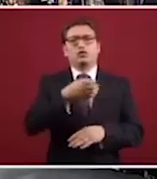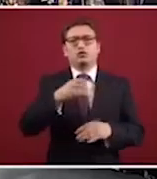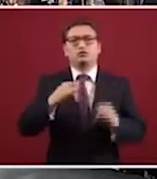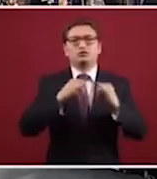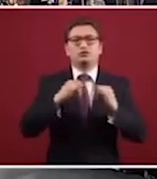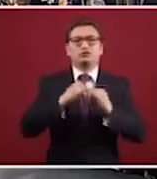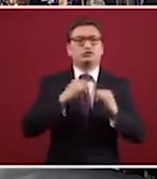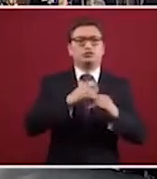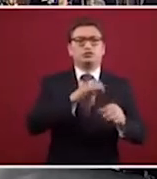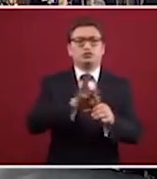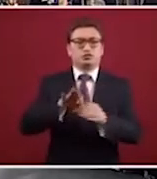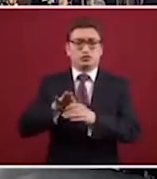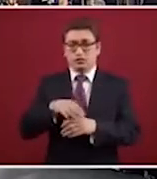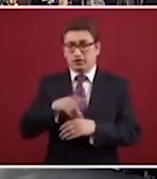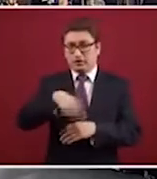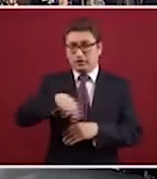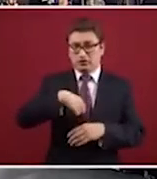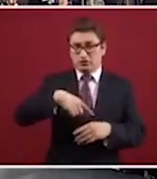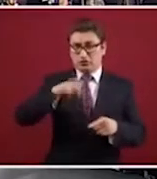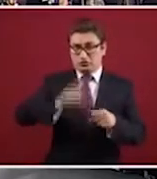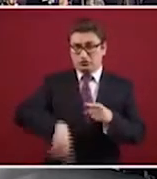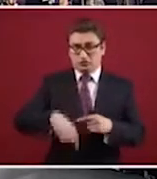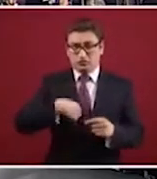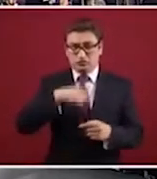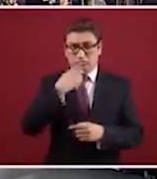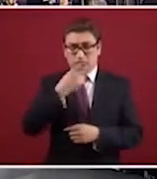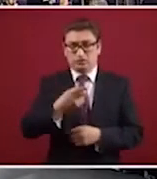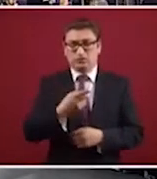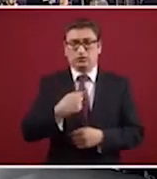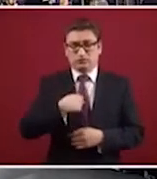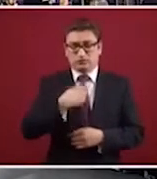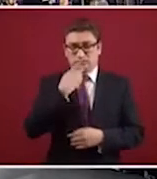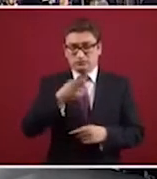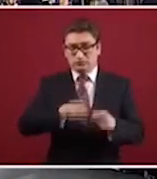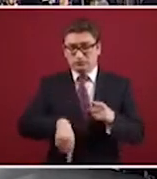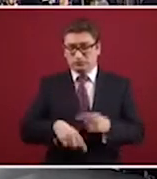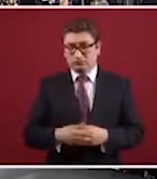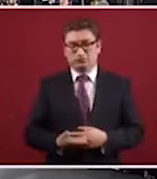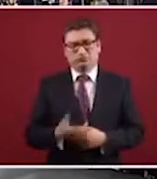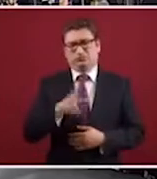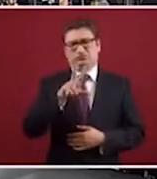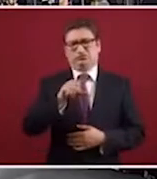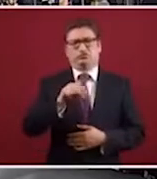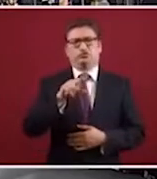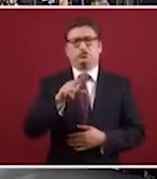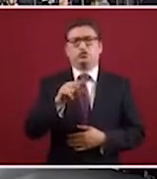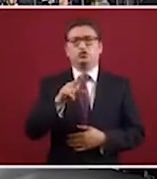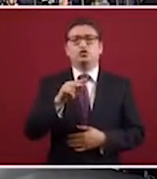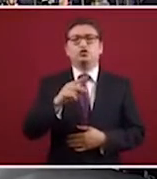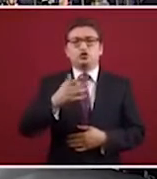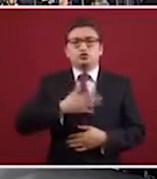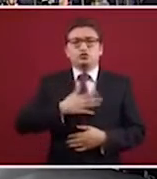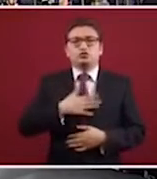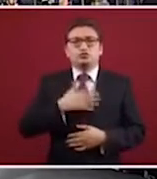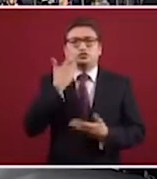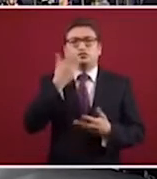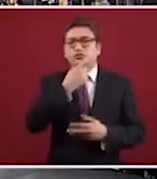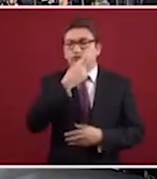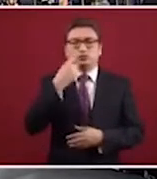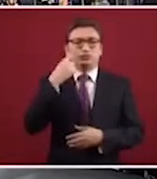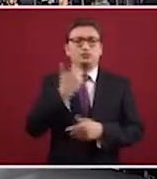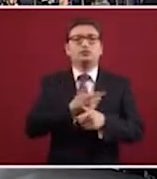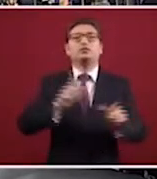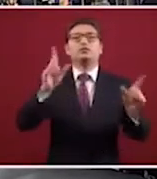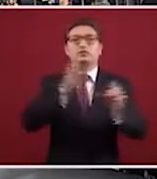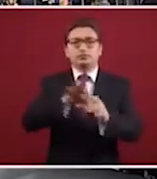yo estoy pidiendo la desaparición de los órganos electorales si yo quiero la democracia nada